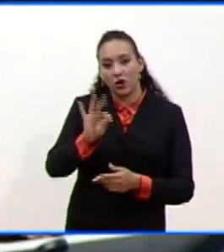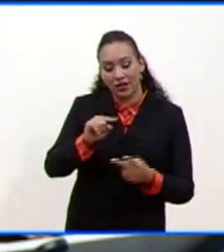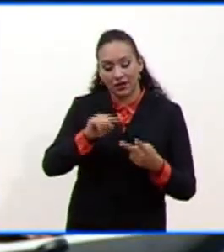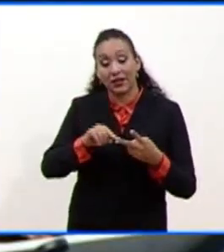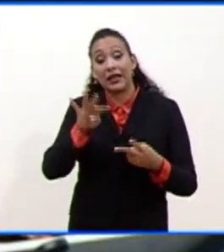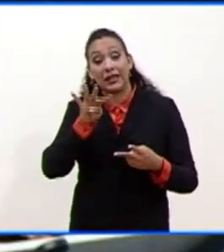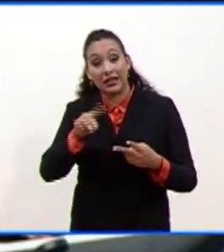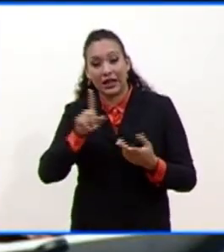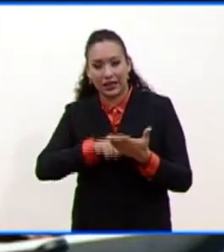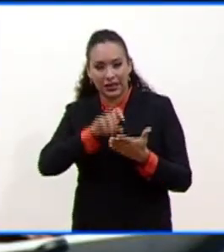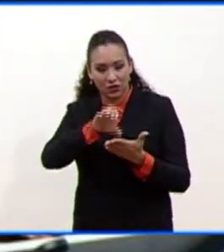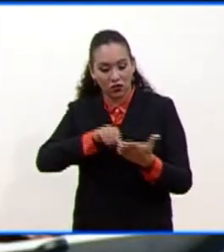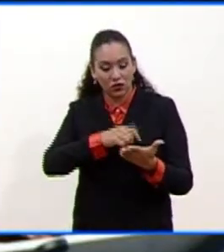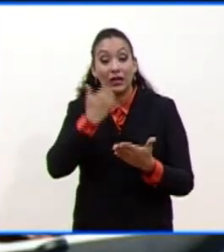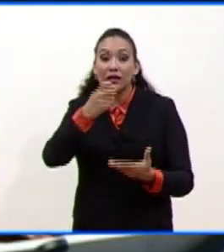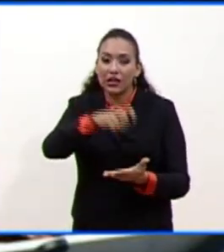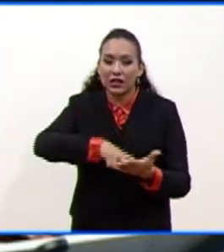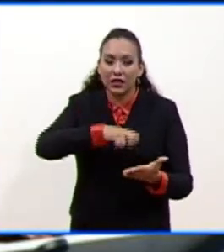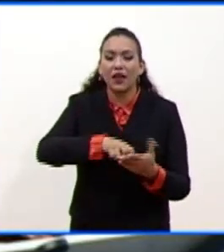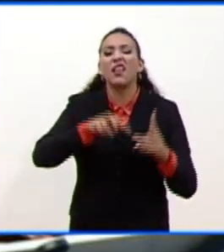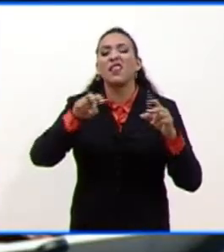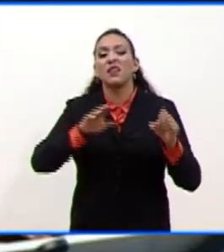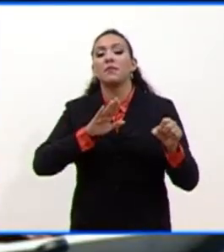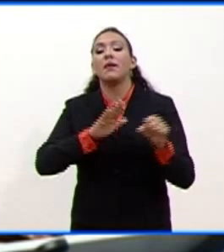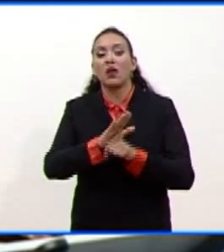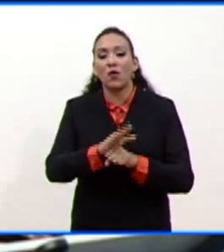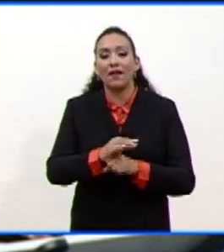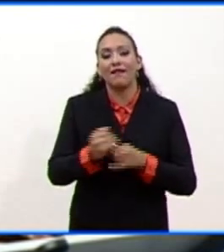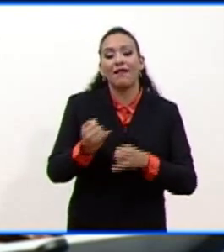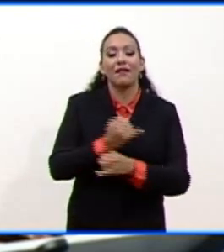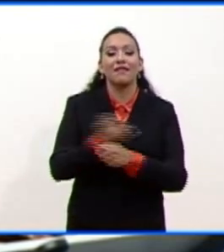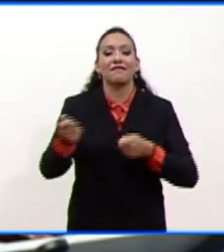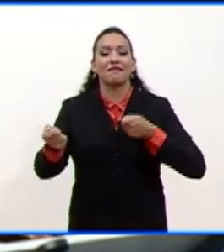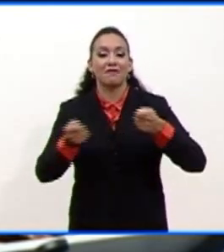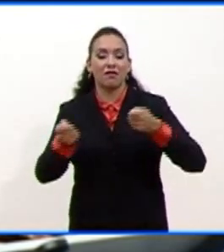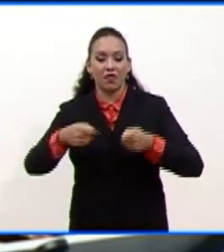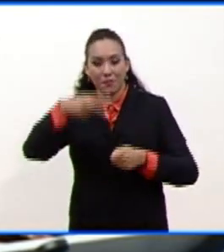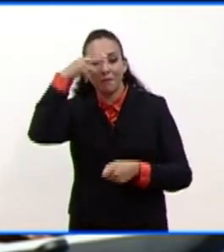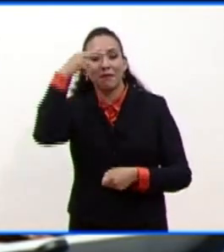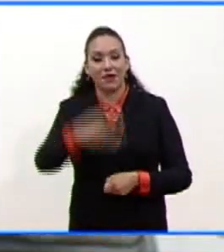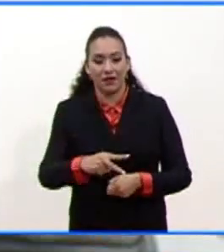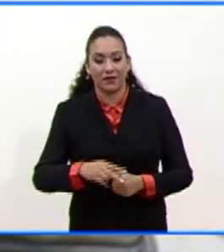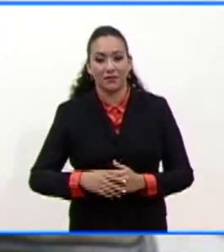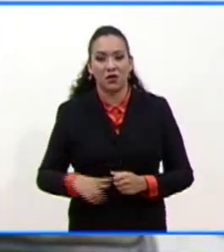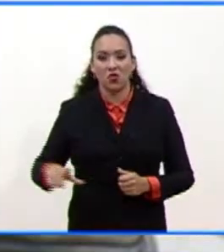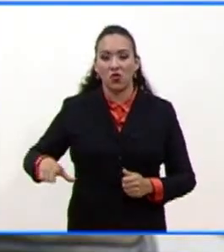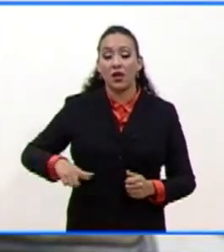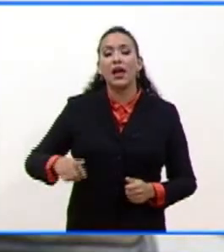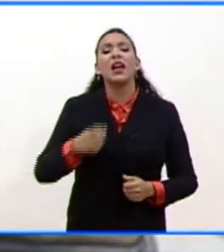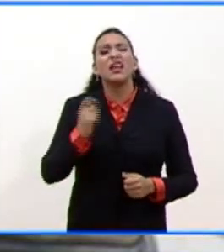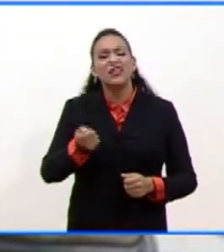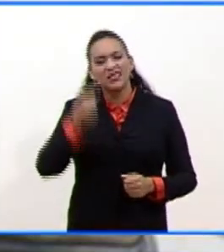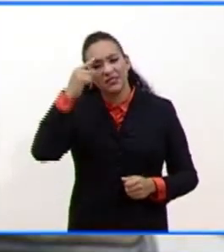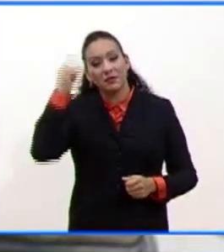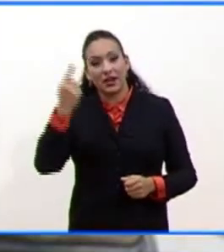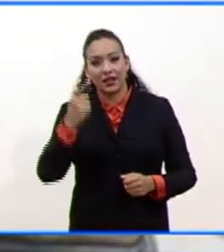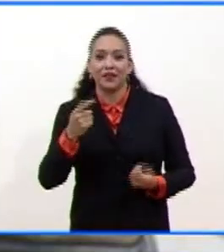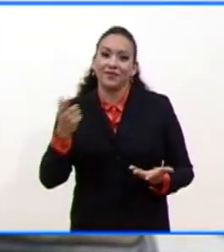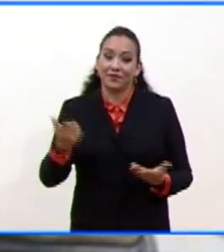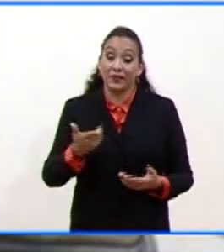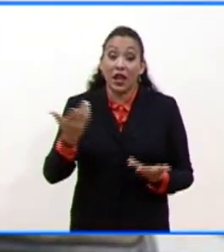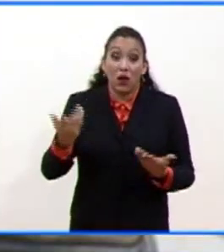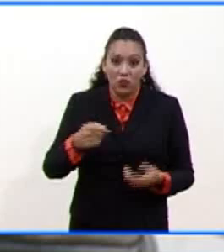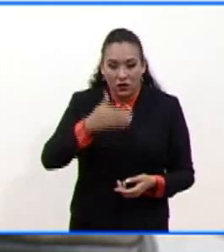y 19 de la Constitución en materia de soberanía nacional. Iniciativa con la que se pretende contrarrestar la amenaza